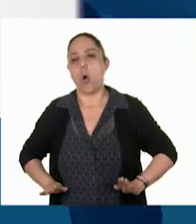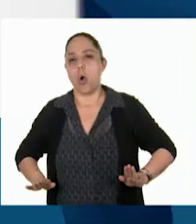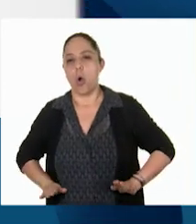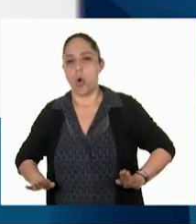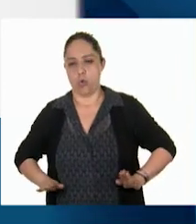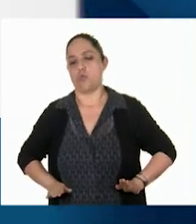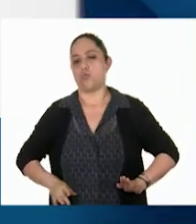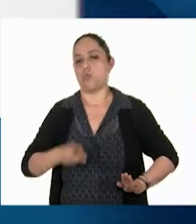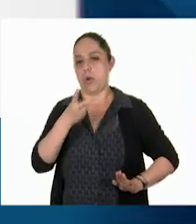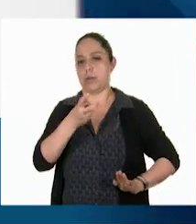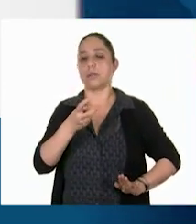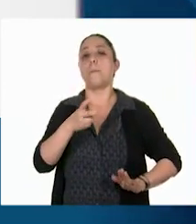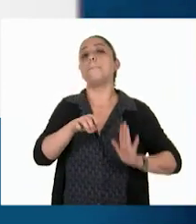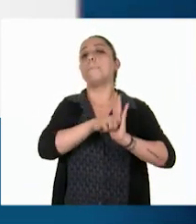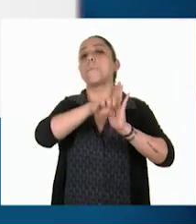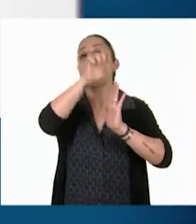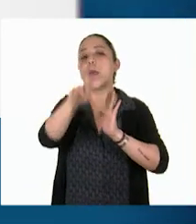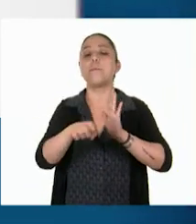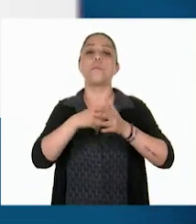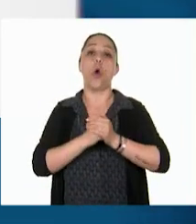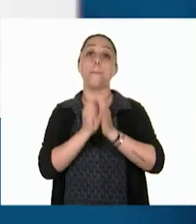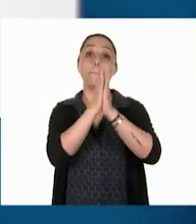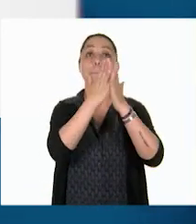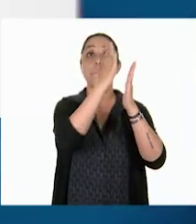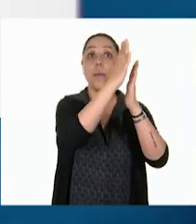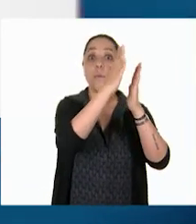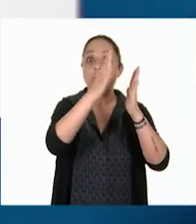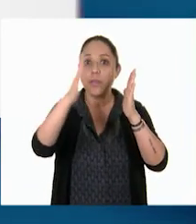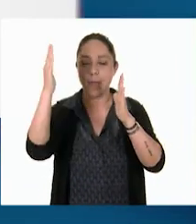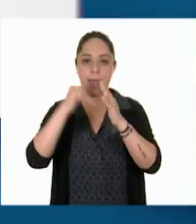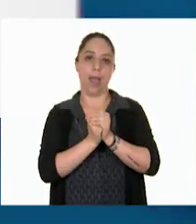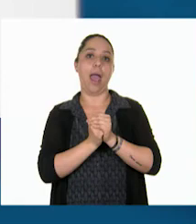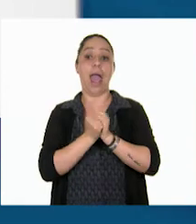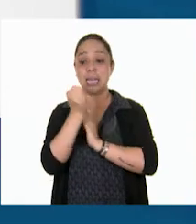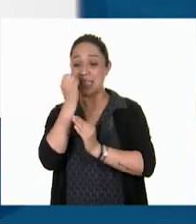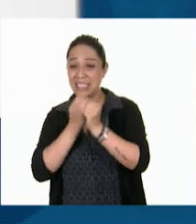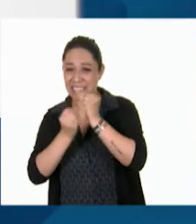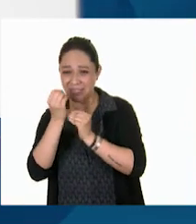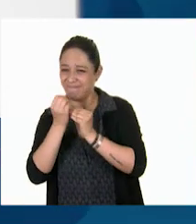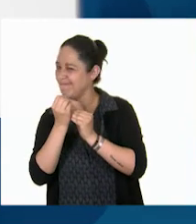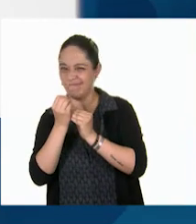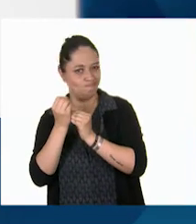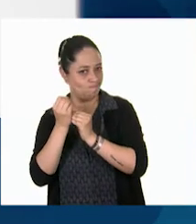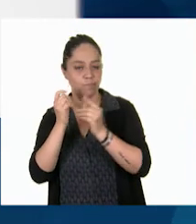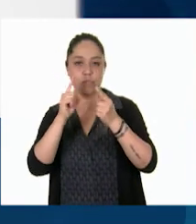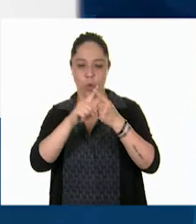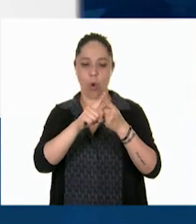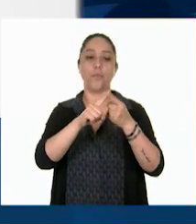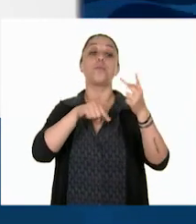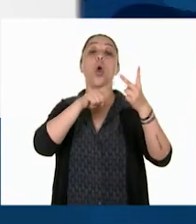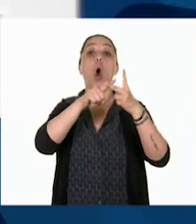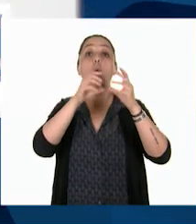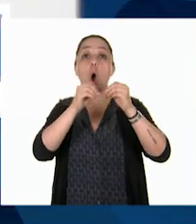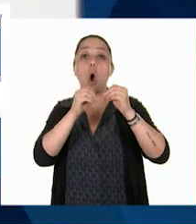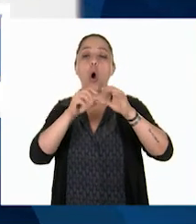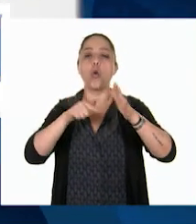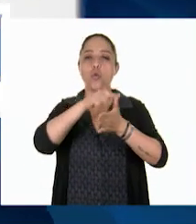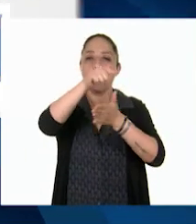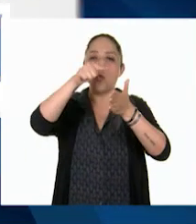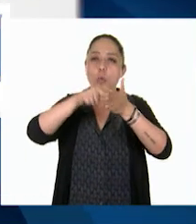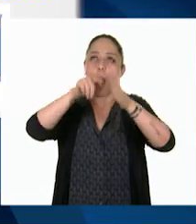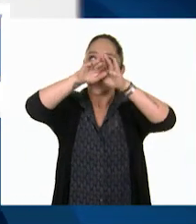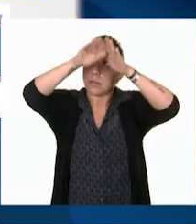sería evitar comer en la biblioteca o no fumar en espacios cerrados. En